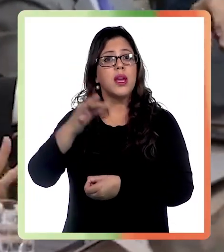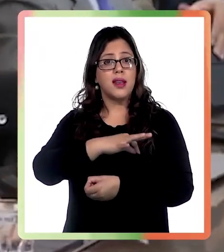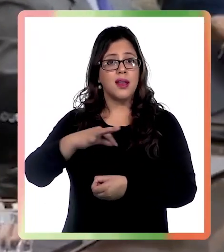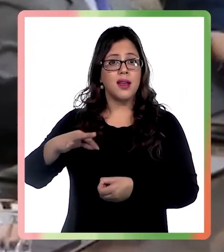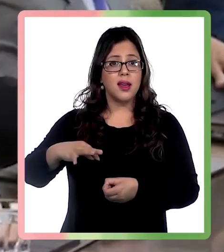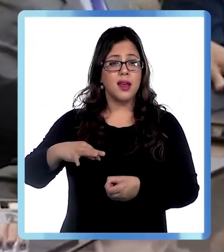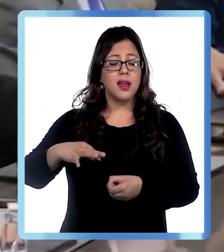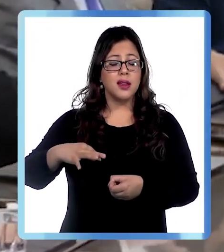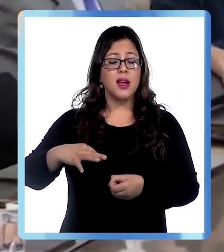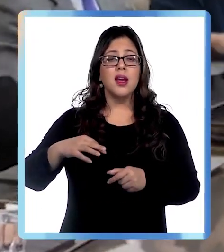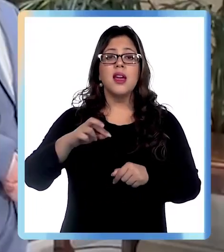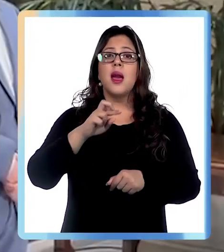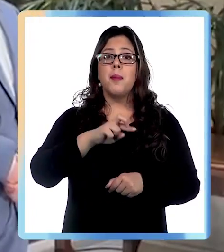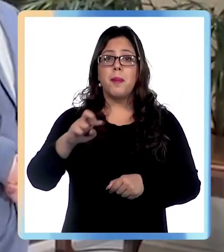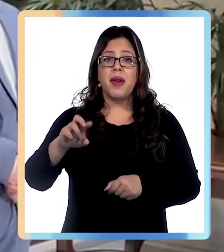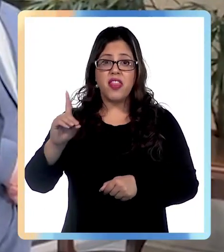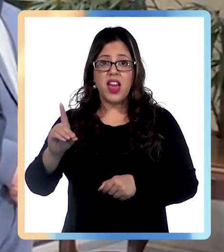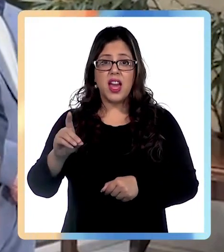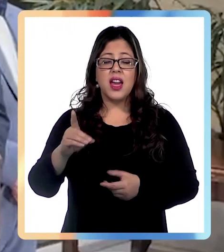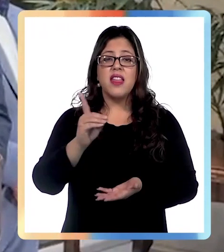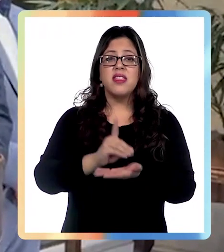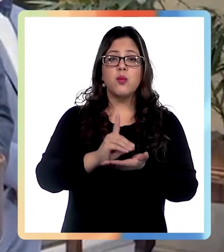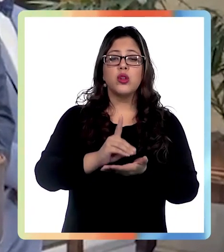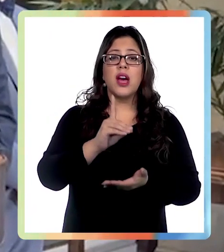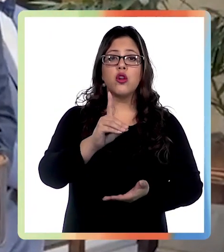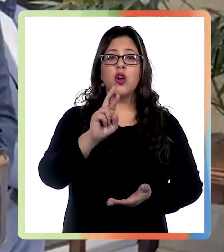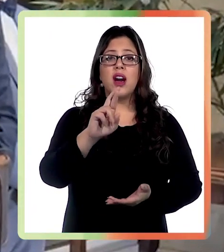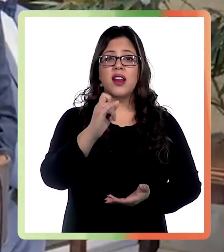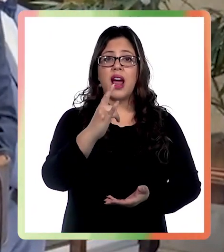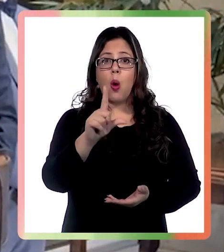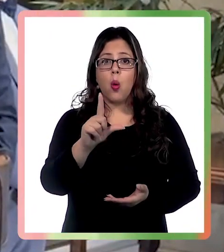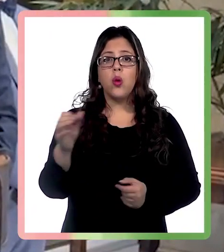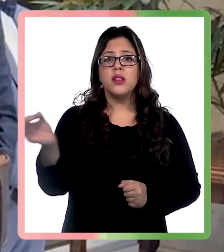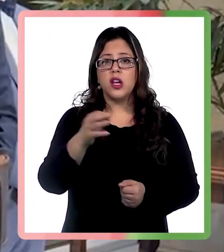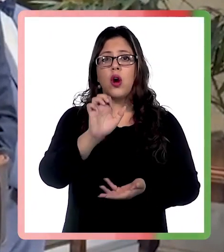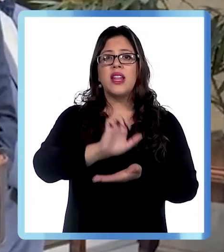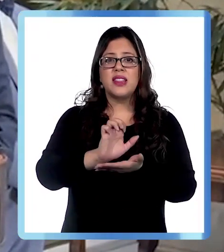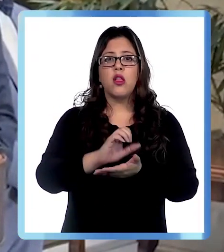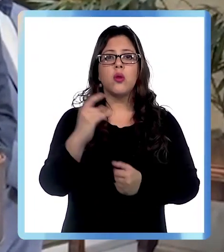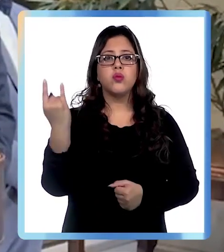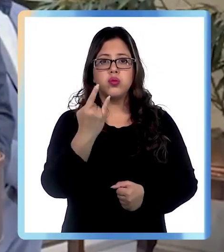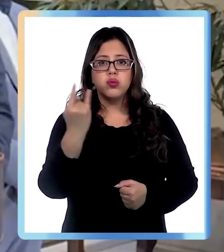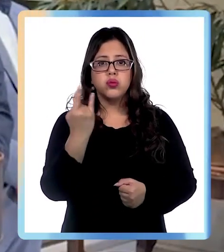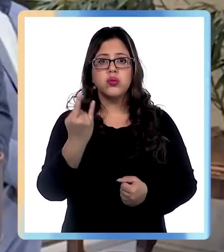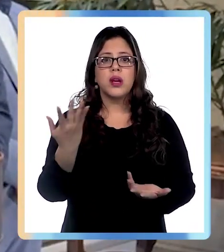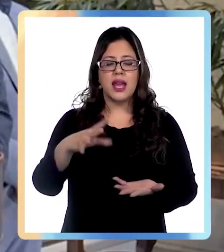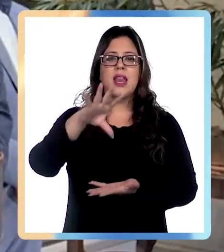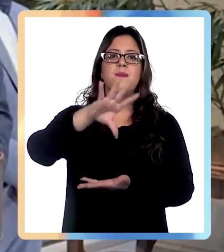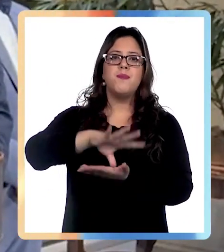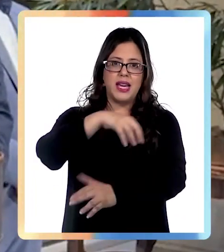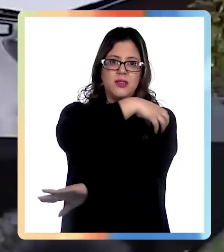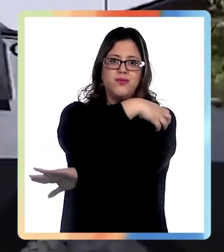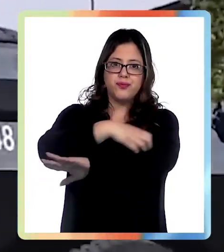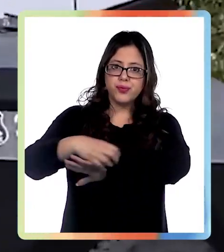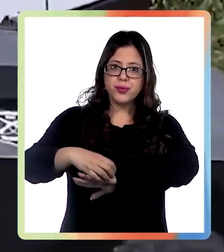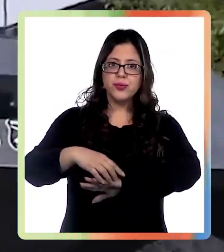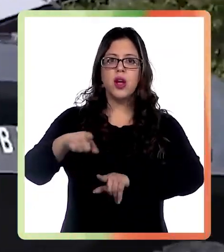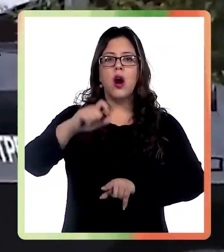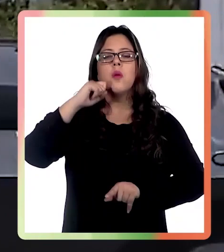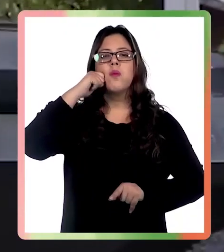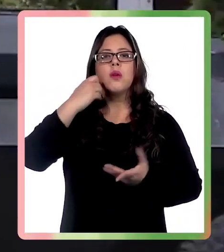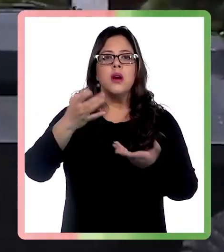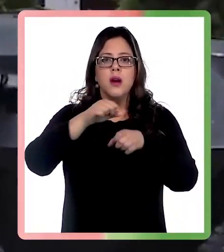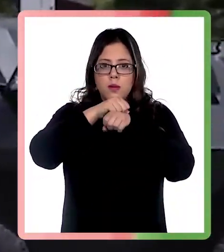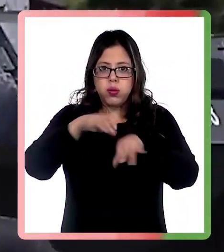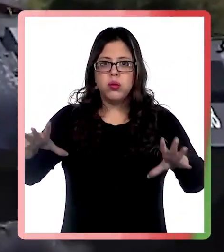jefa del gabinete el ppd el diputado Raúl Soto propone decretar estado de excepción en todo el país lo que